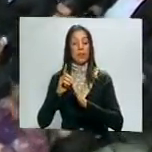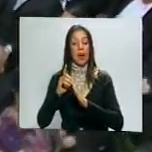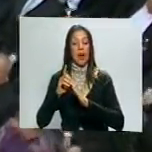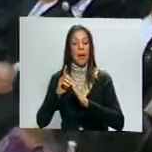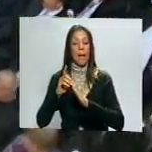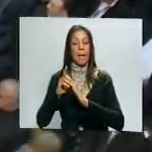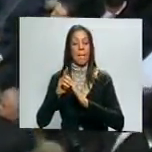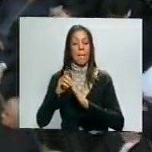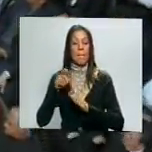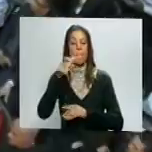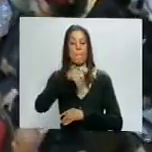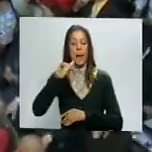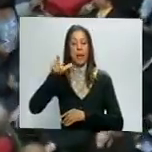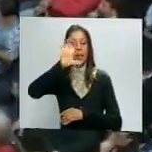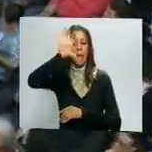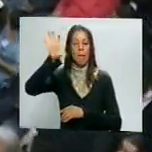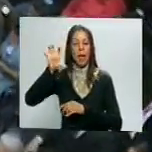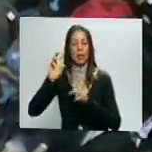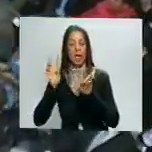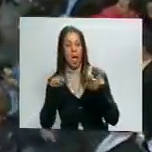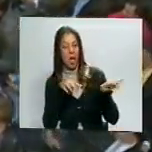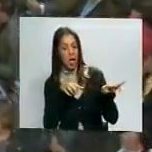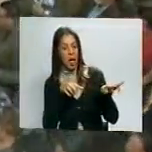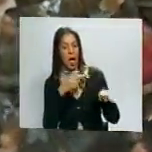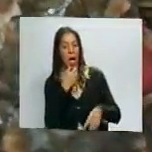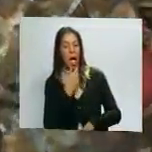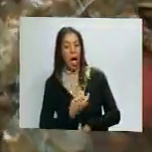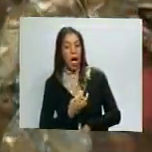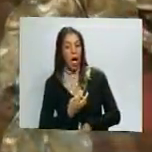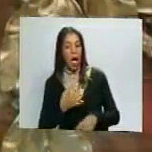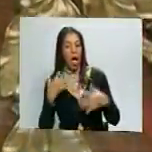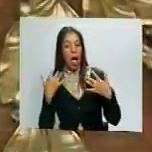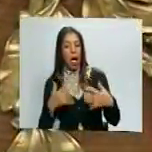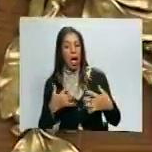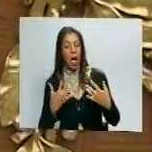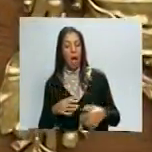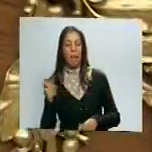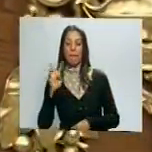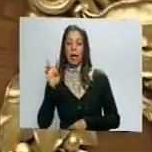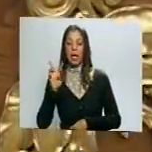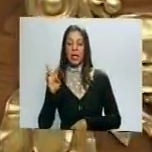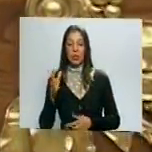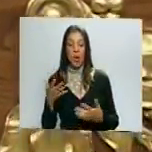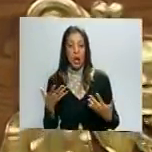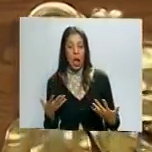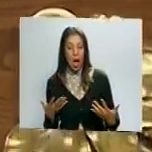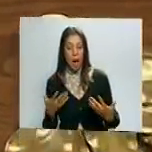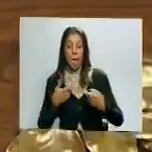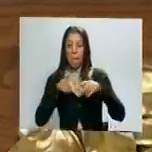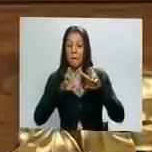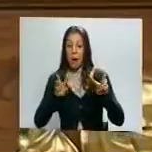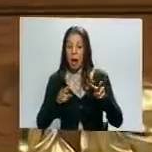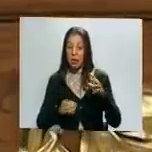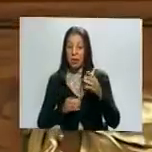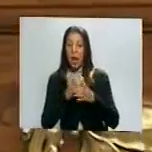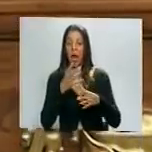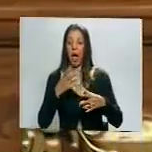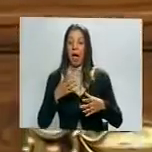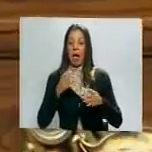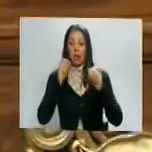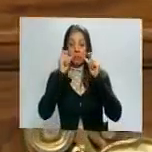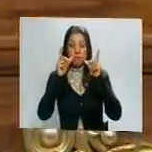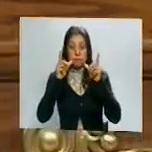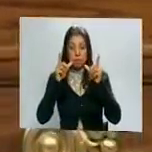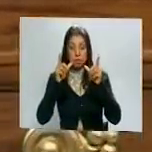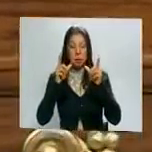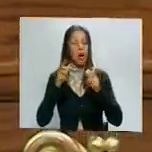compatriotas? En el mundo están admirados lo que pasó en Venezuela. Nadie se lo podía creer. Nadie podía creer que